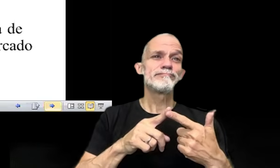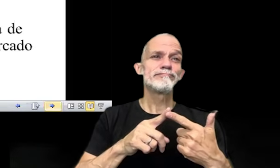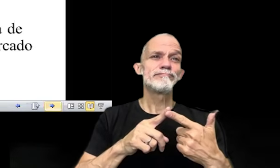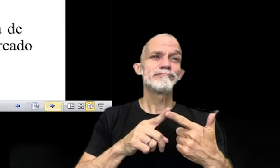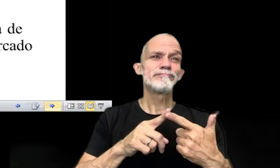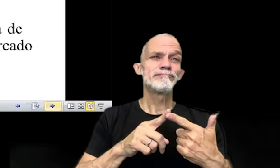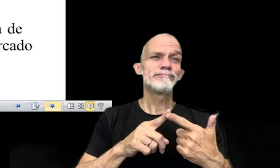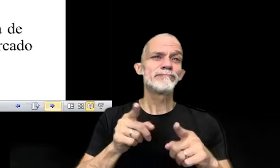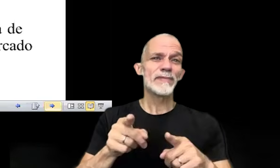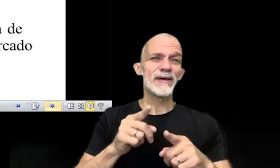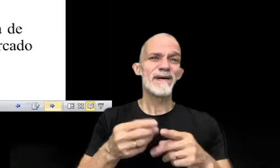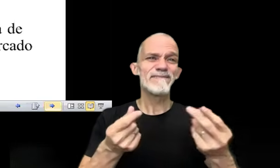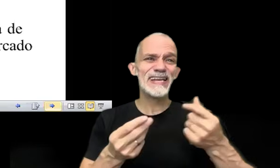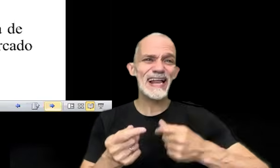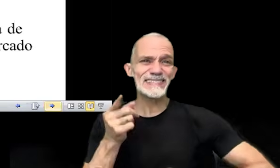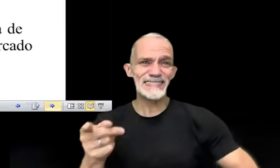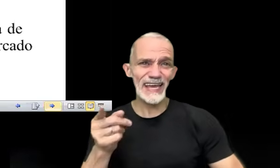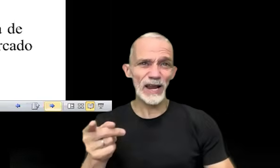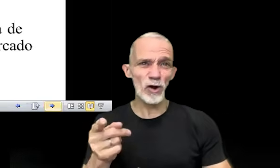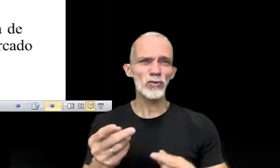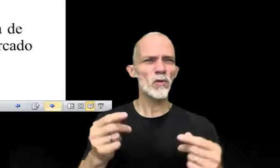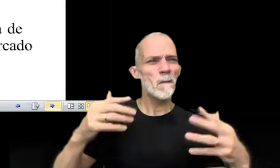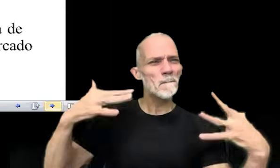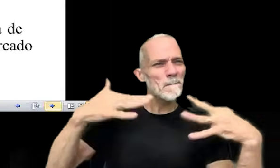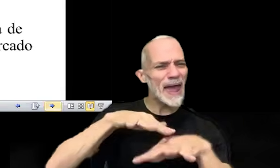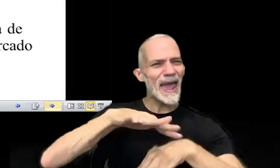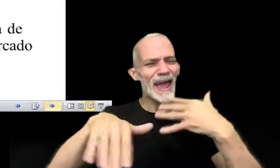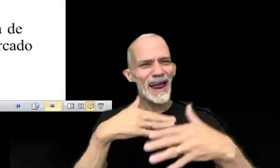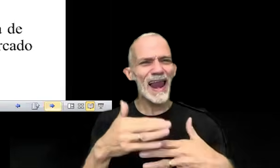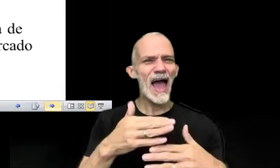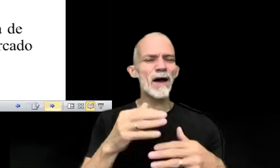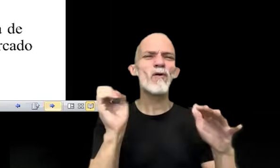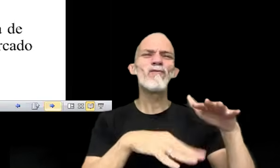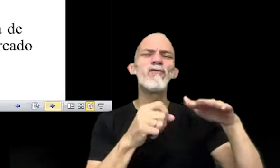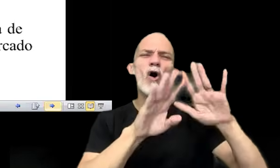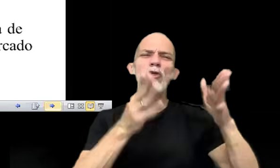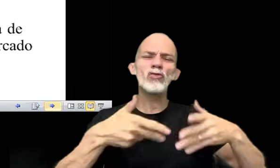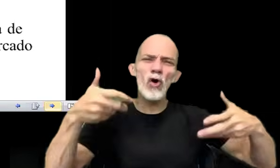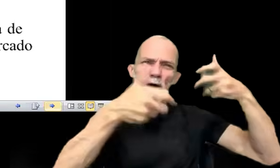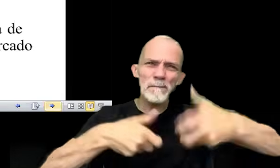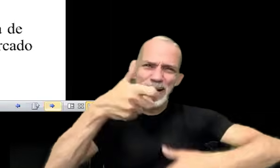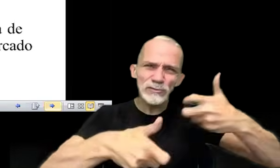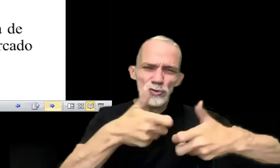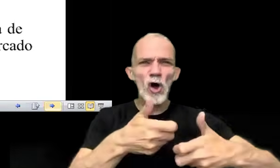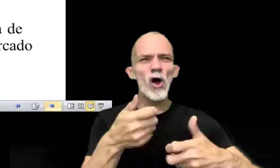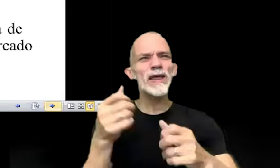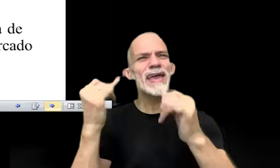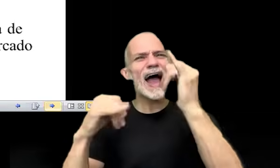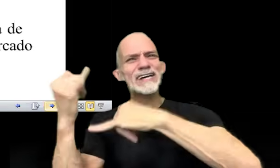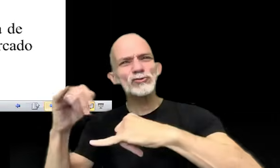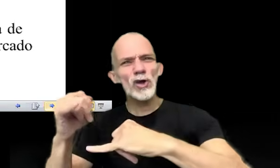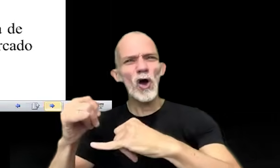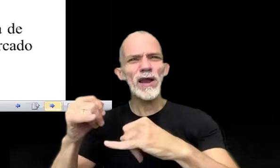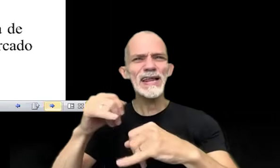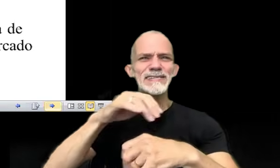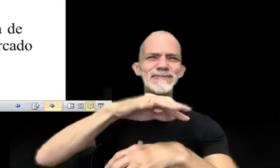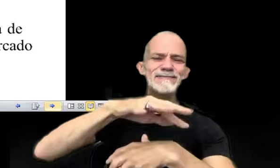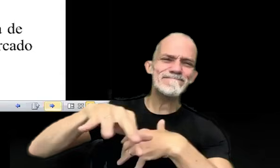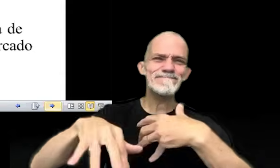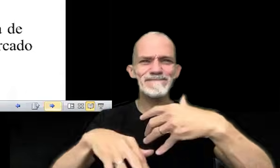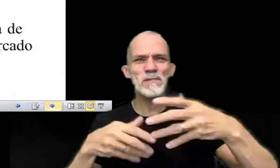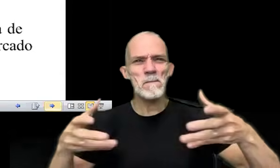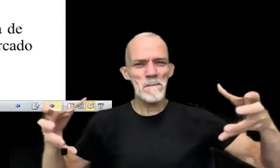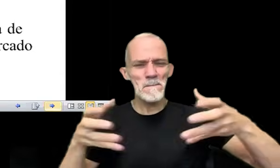Son instrumentos financieros, que es como una mezcla, ¿sí? Entre un fondo común de inversión y acciones.